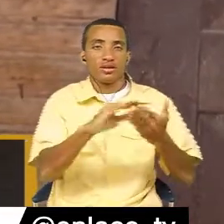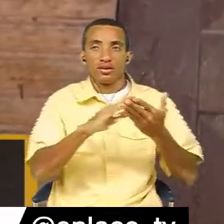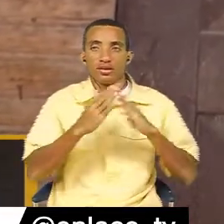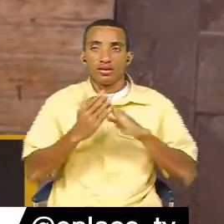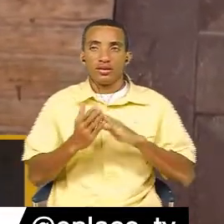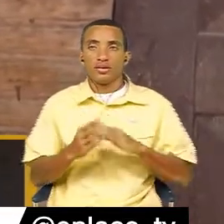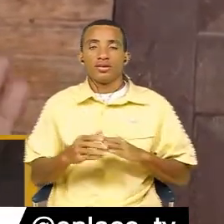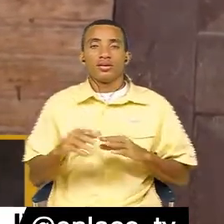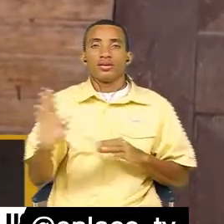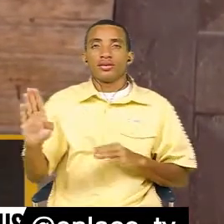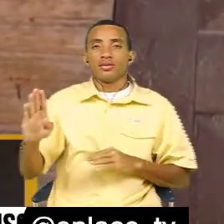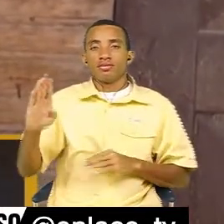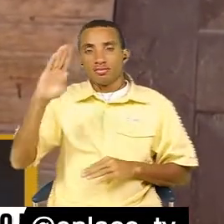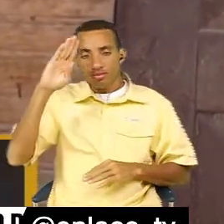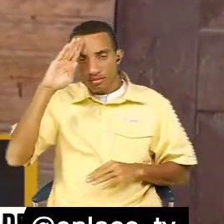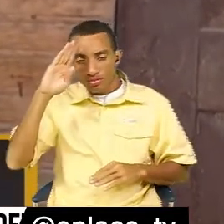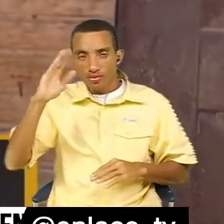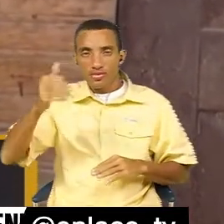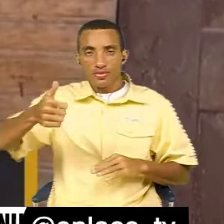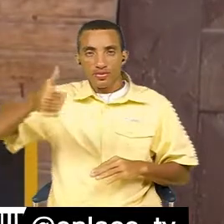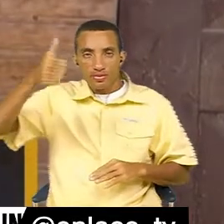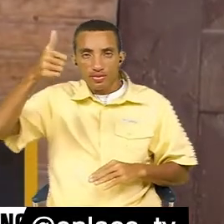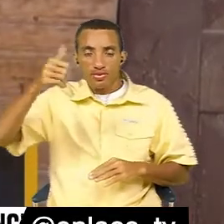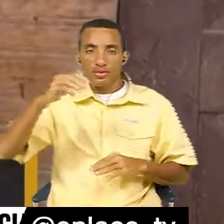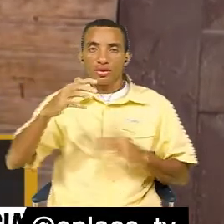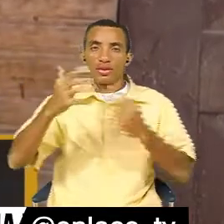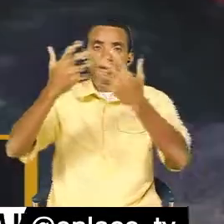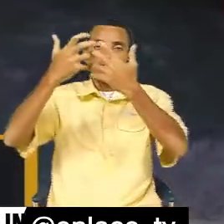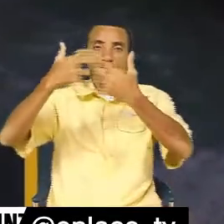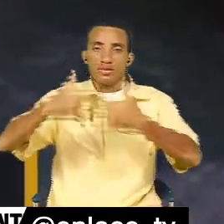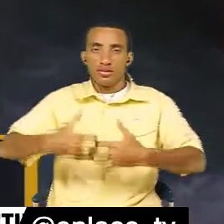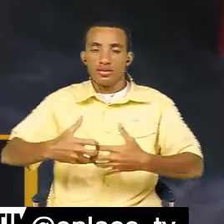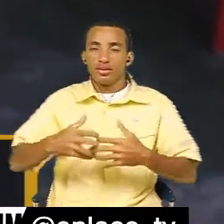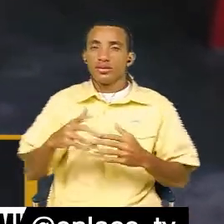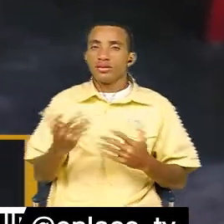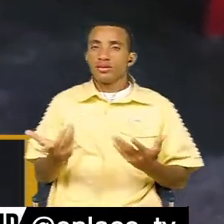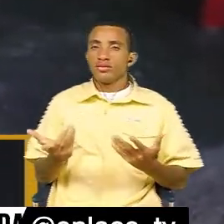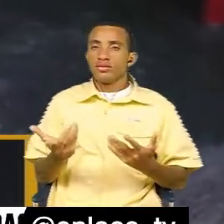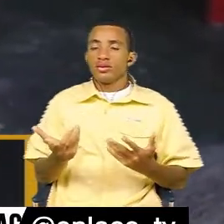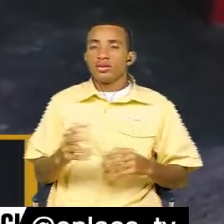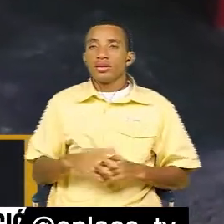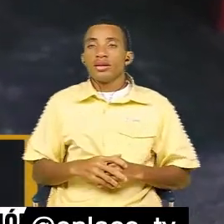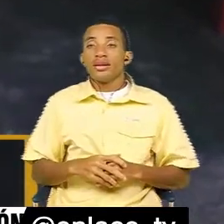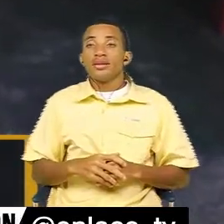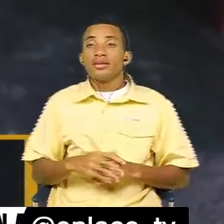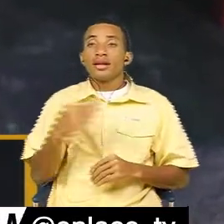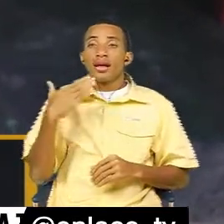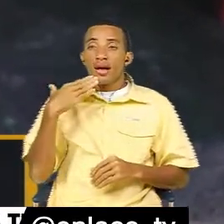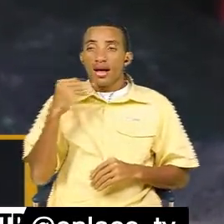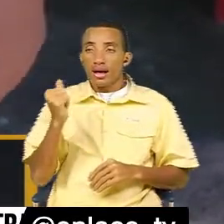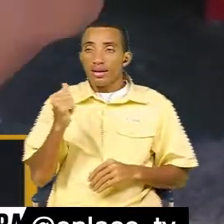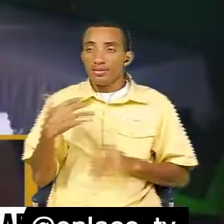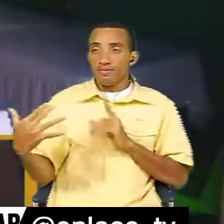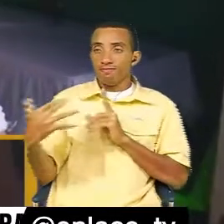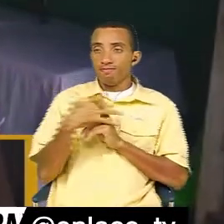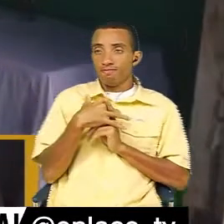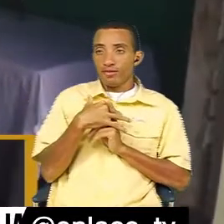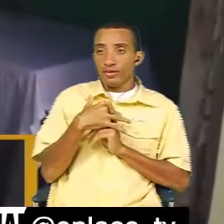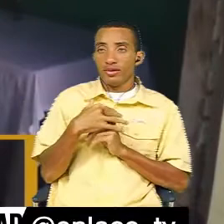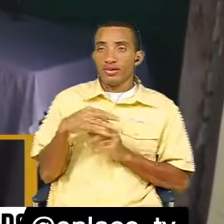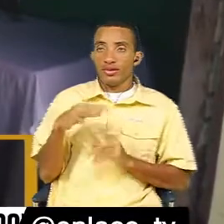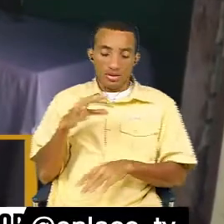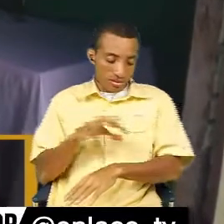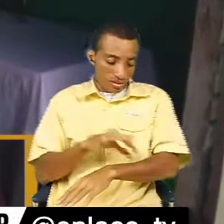entes competentes, como en este caso pues la empresa o el mismo municipio. La dueña de la misma muestra cómo la situación le ha afectado su piel. Hemos